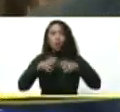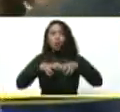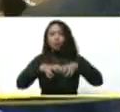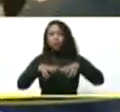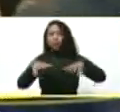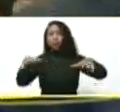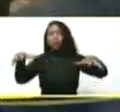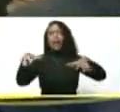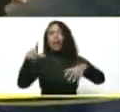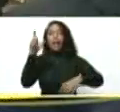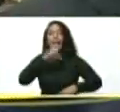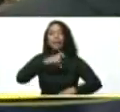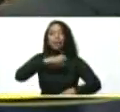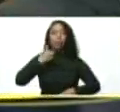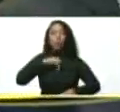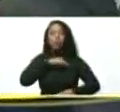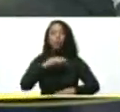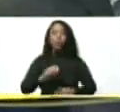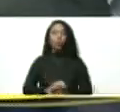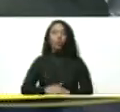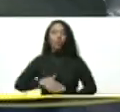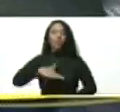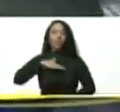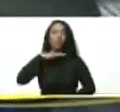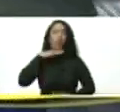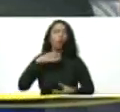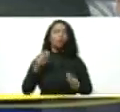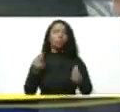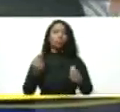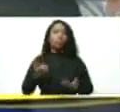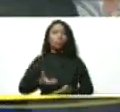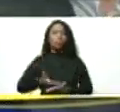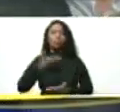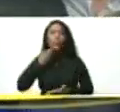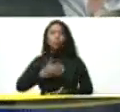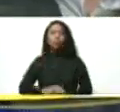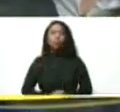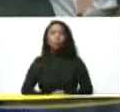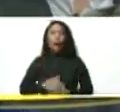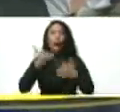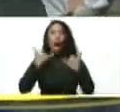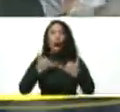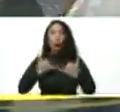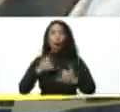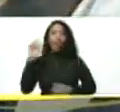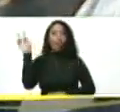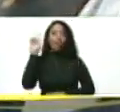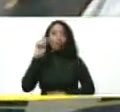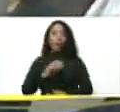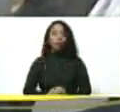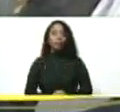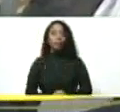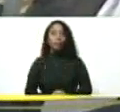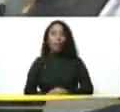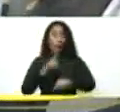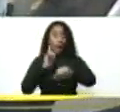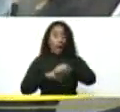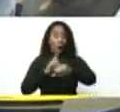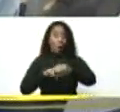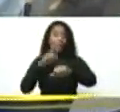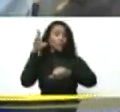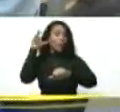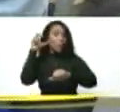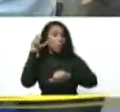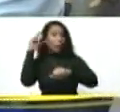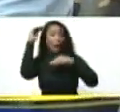que necesitamos para nuestro país. Es la hora de Venezuela. La hora suena, la